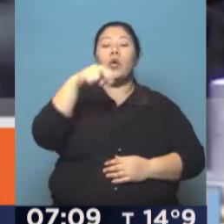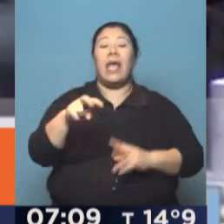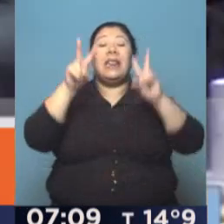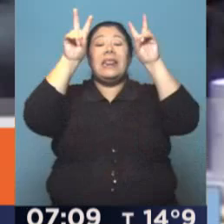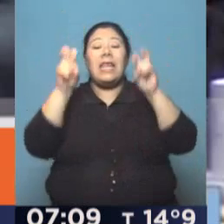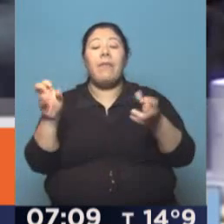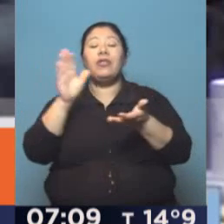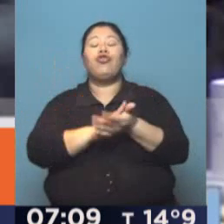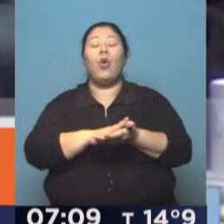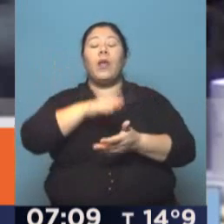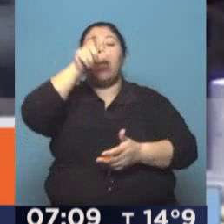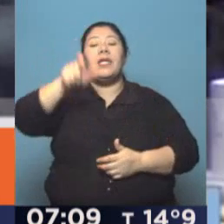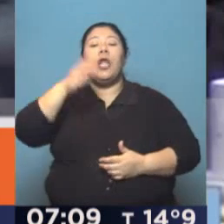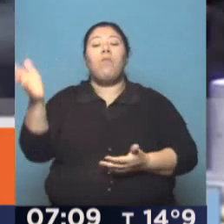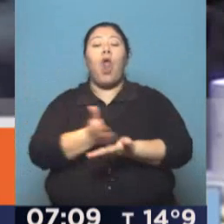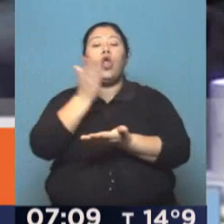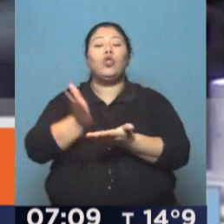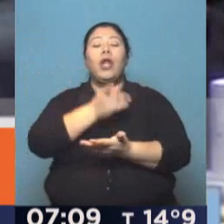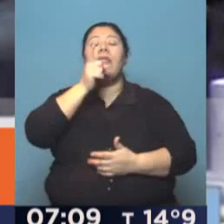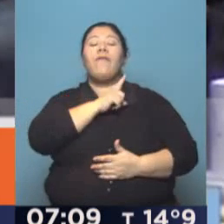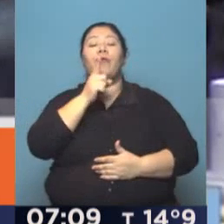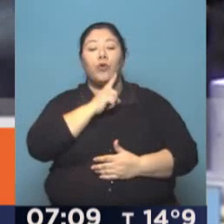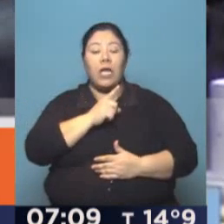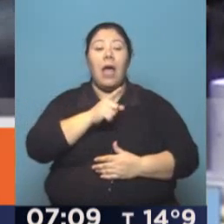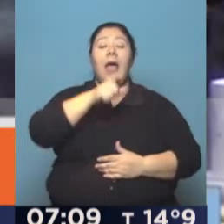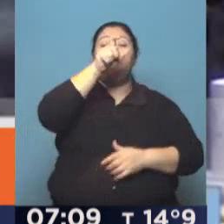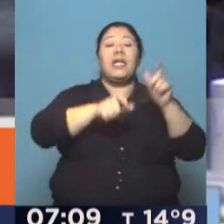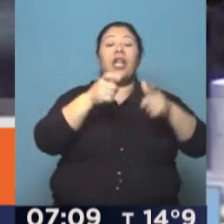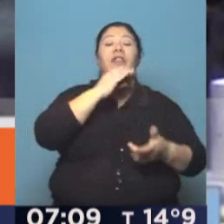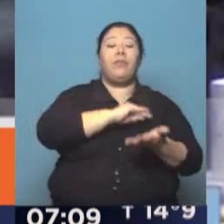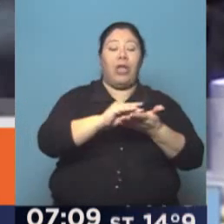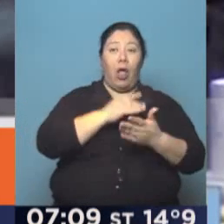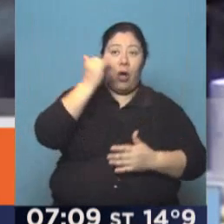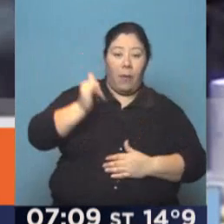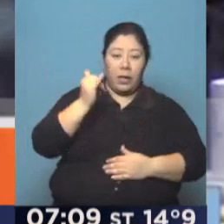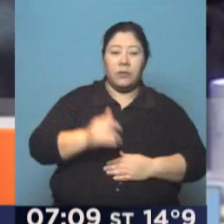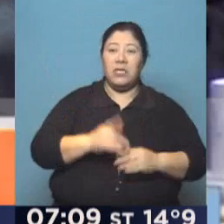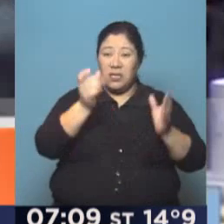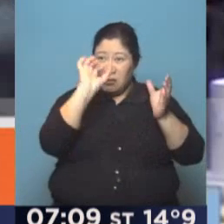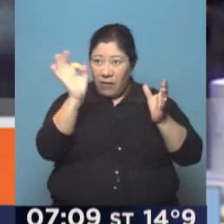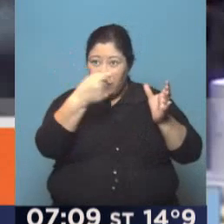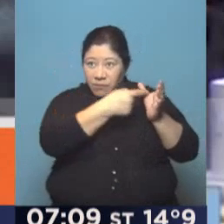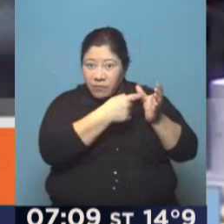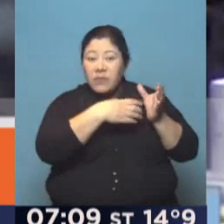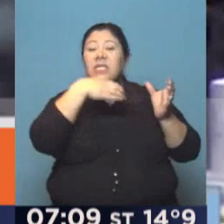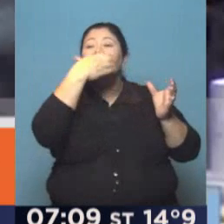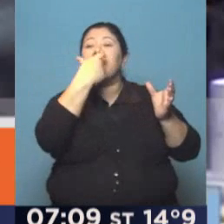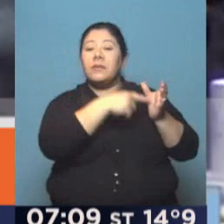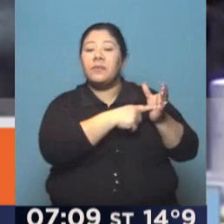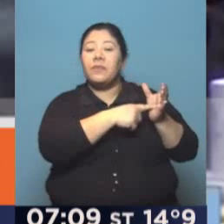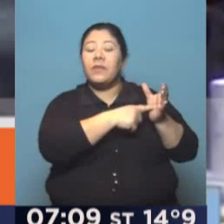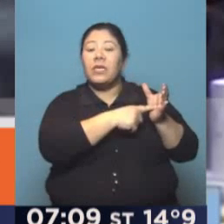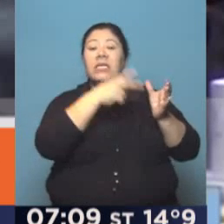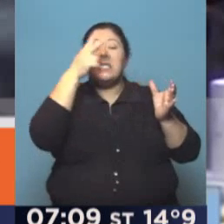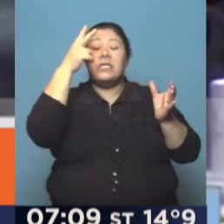de los temas y planteos de los diputados. ¿Sabe lo que es esto, señor jefe de gabinete? Esto es una manzana de Chile. Usted sabe